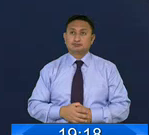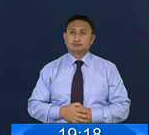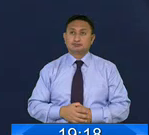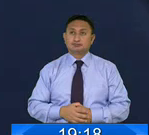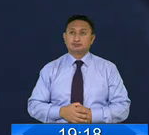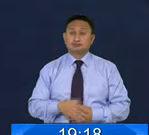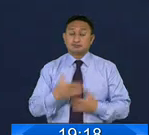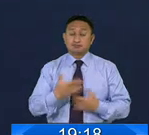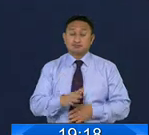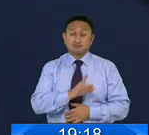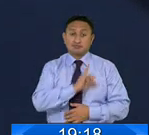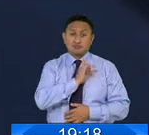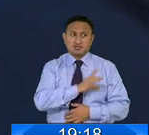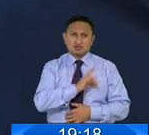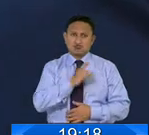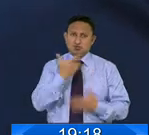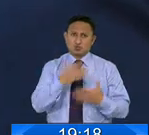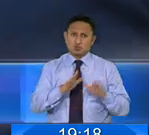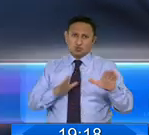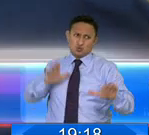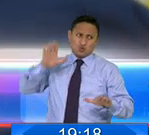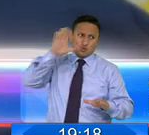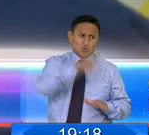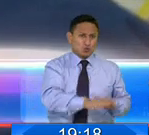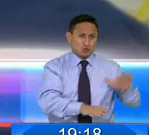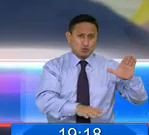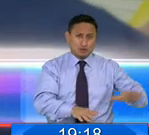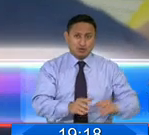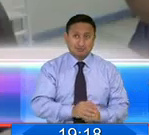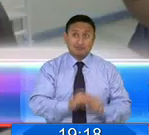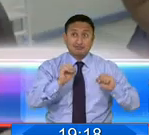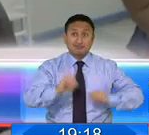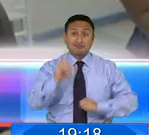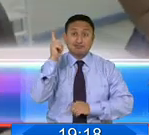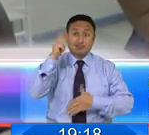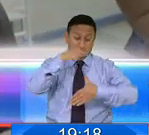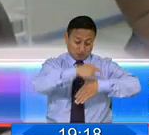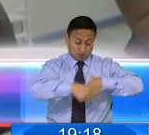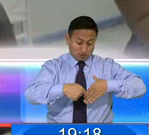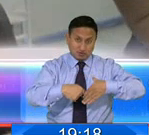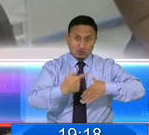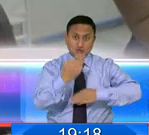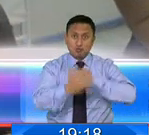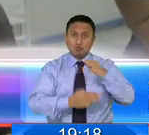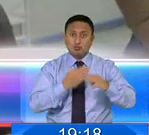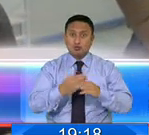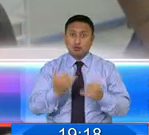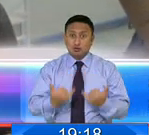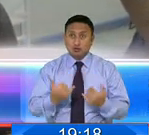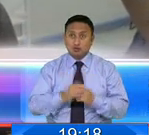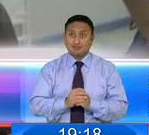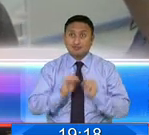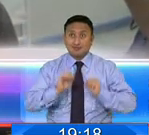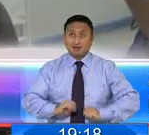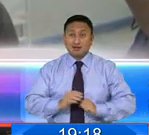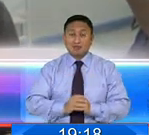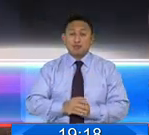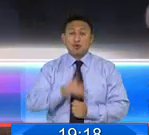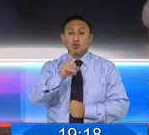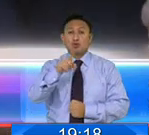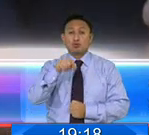Chile avanza a pasos agigantados. Estamos hablando de que ya no es el líder de la región, sino de todo el mundo. Esto luego de registrar un promedio